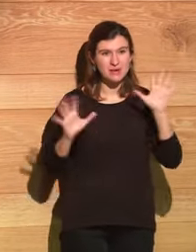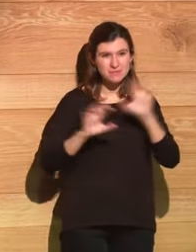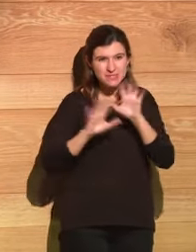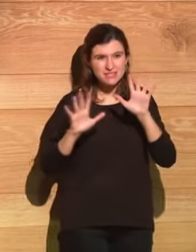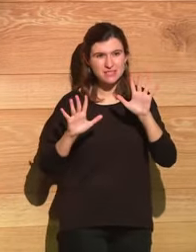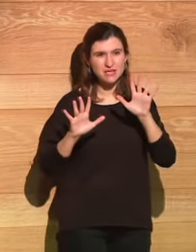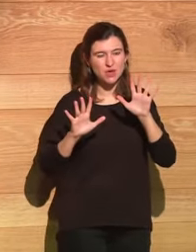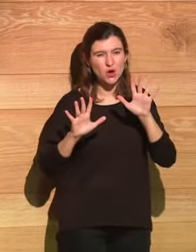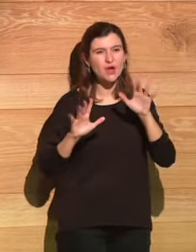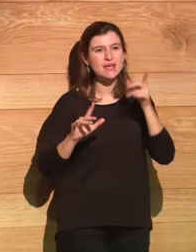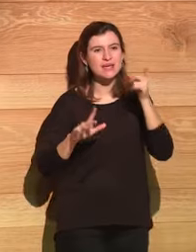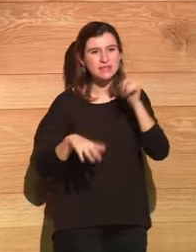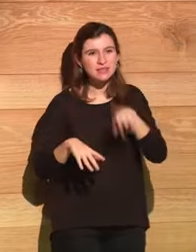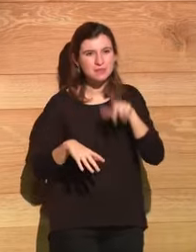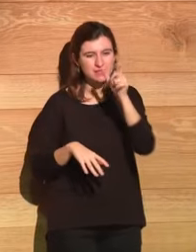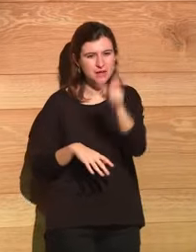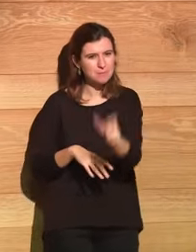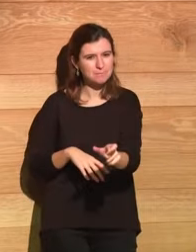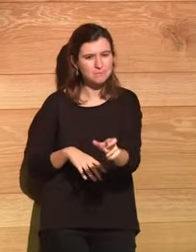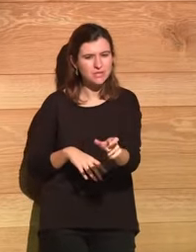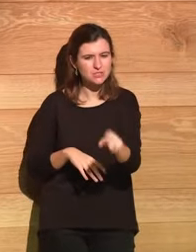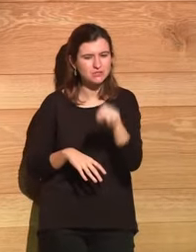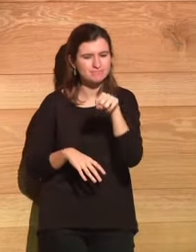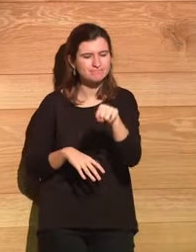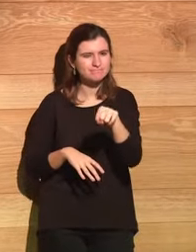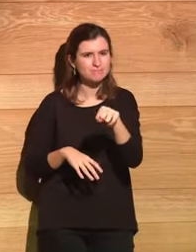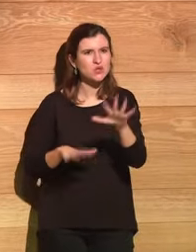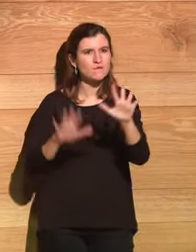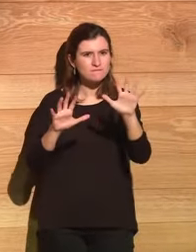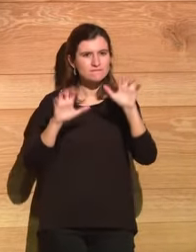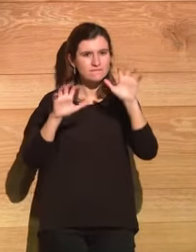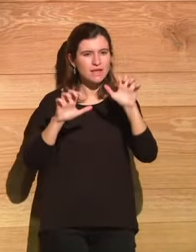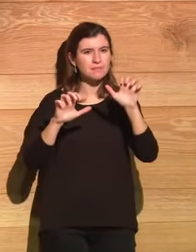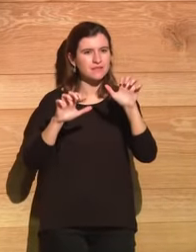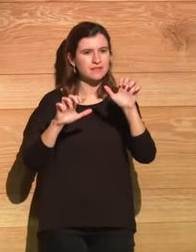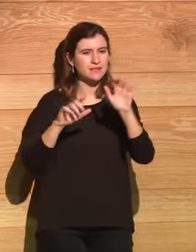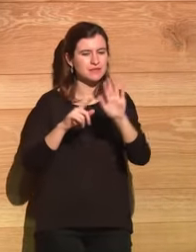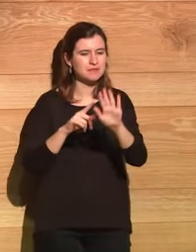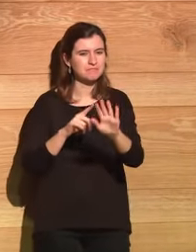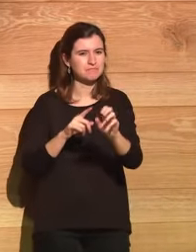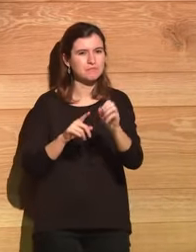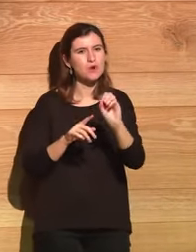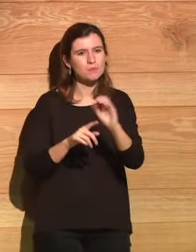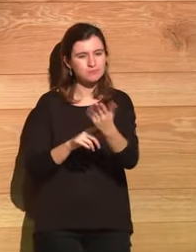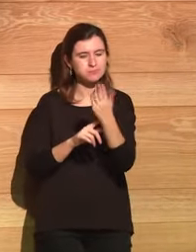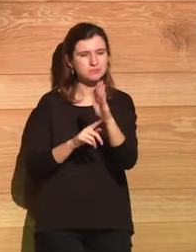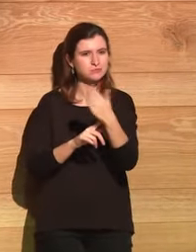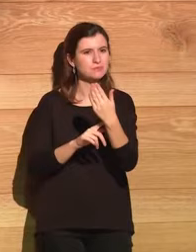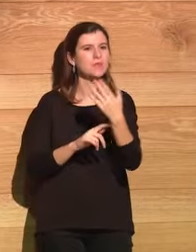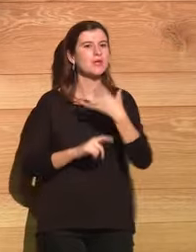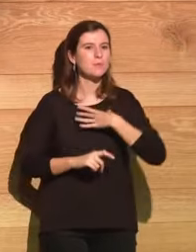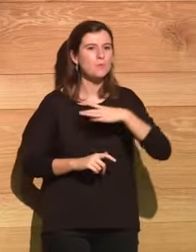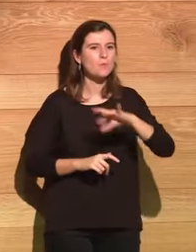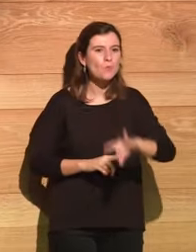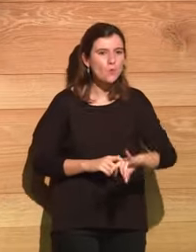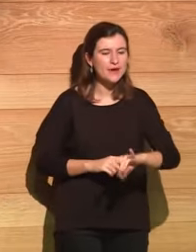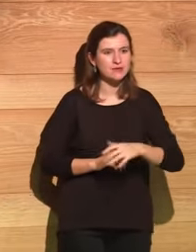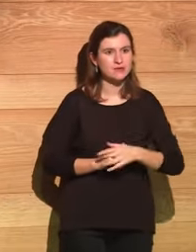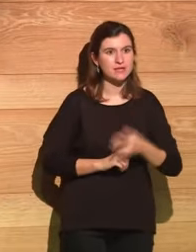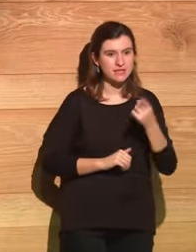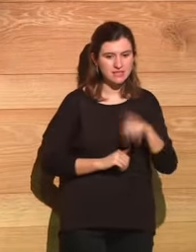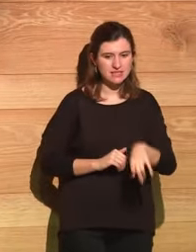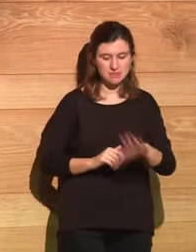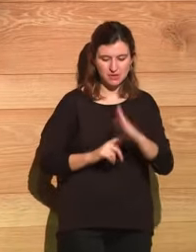como el otro es alguien de quien yo puedo aprender y en quien yo me puedo reflejar. mirando al otro misterioso también veo mis